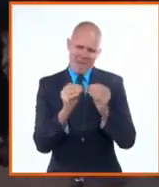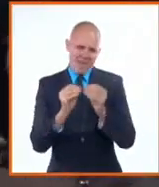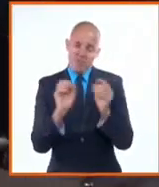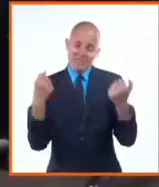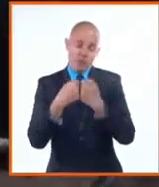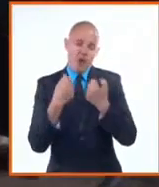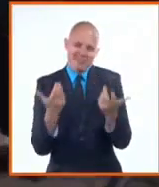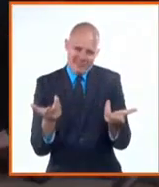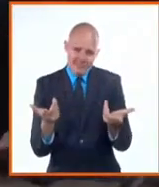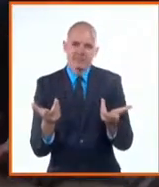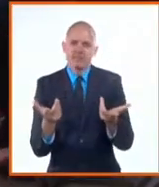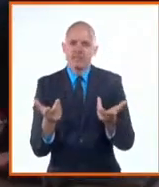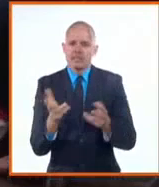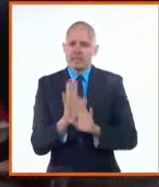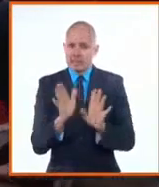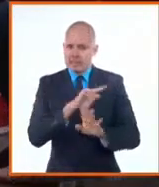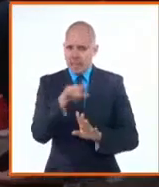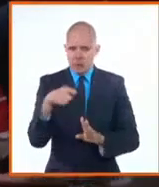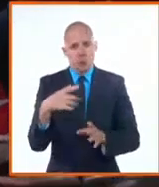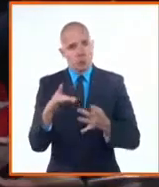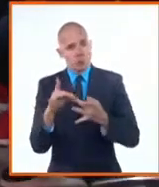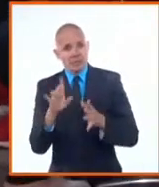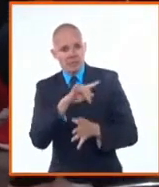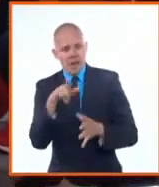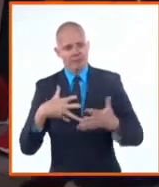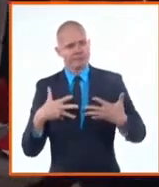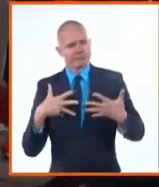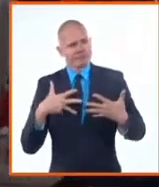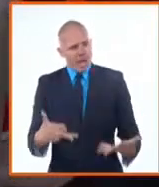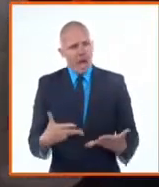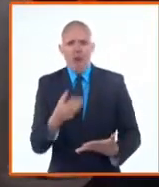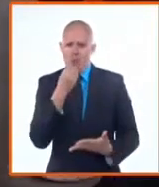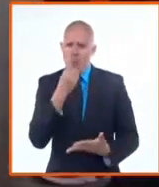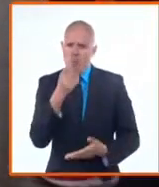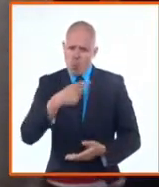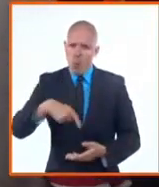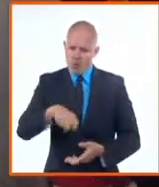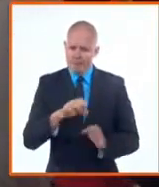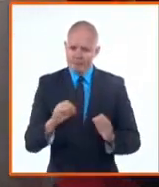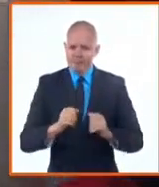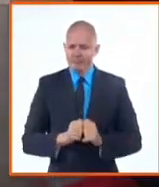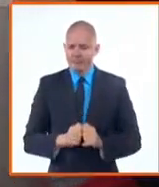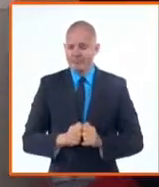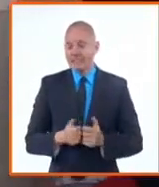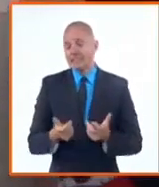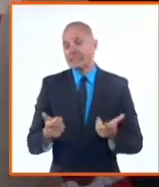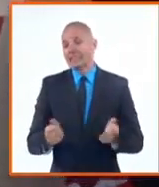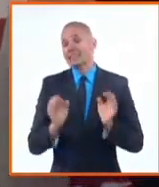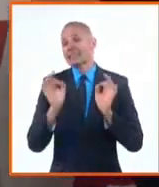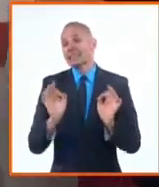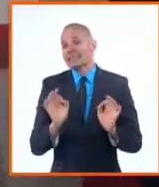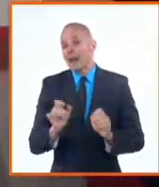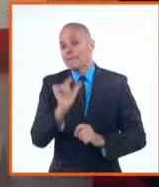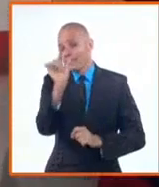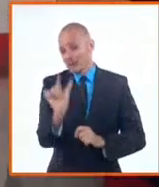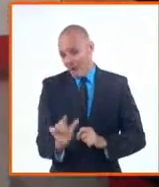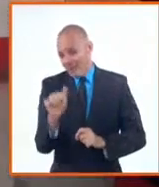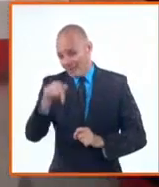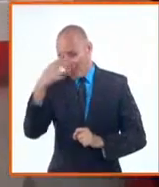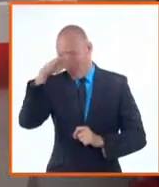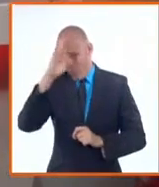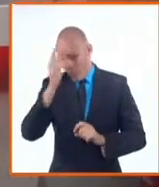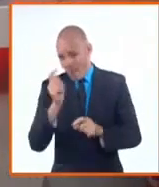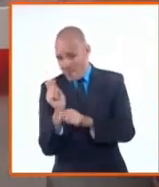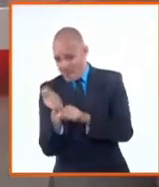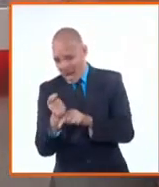motivación y de entrega de que el atleta pudiera darlo todo en el terreno porque la calidad del Pelotero cubano Nosotros en